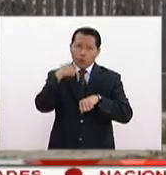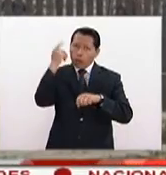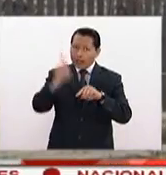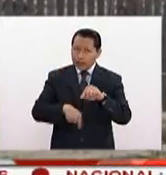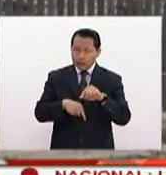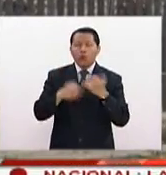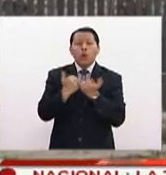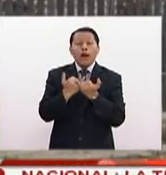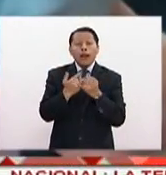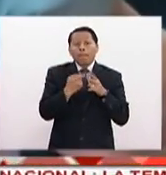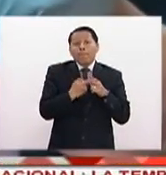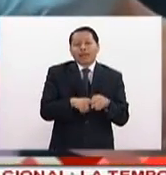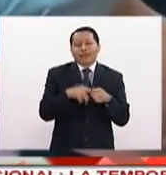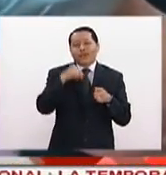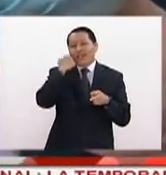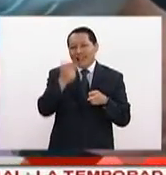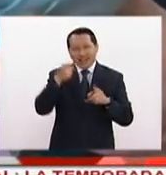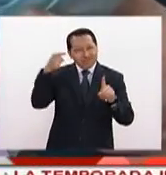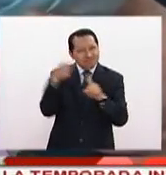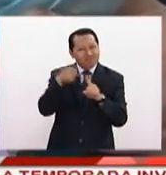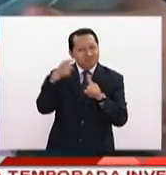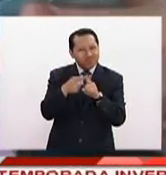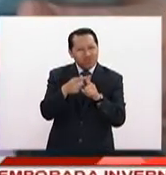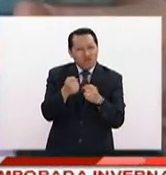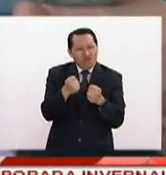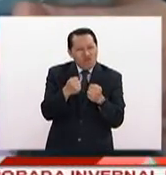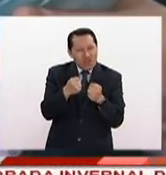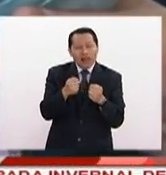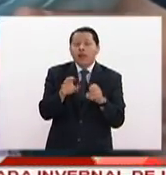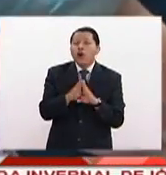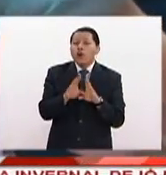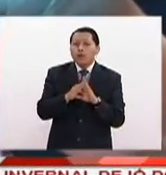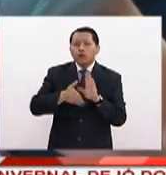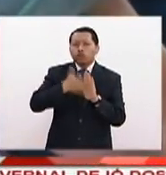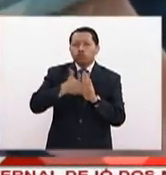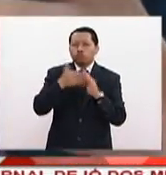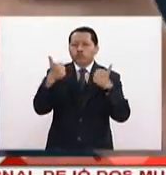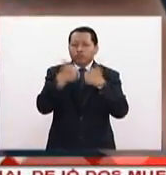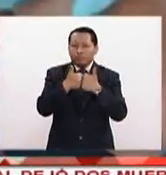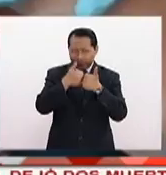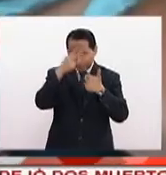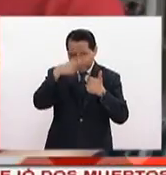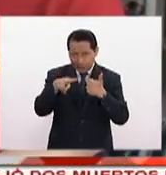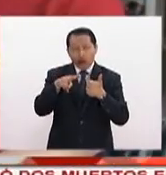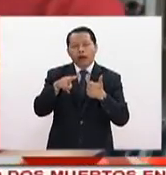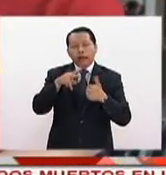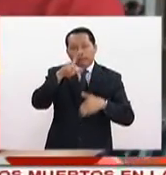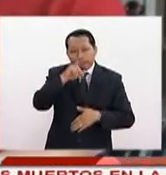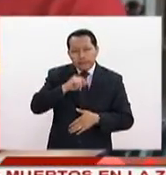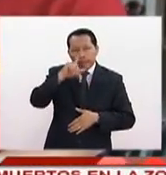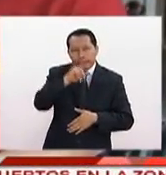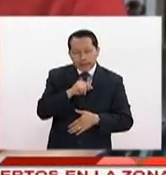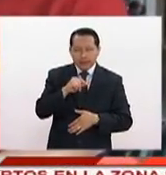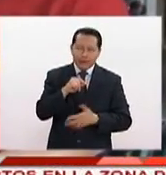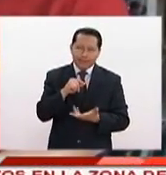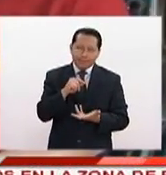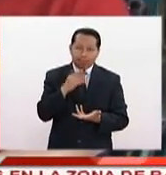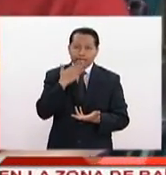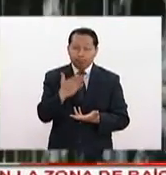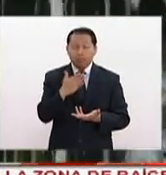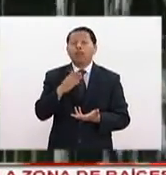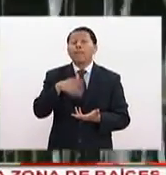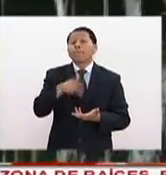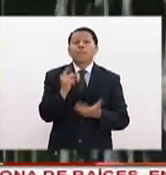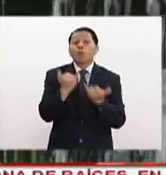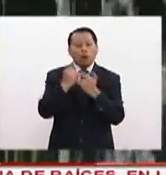desde un inicio en la construcción de un muro fronterizo con México que por fortuna ha fracasado, solo se ha quedado en el discurso. También se ha puesto